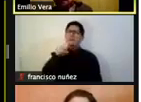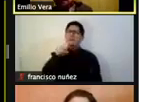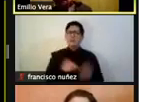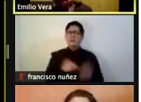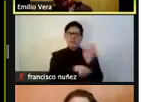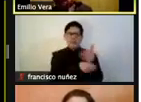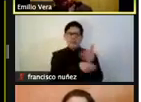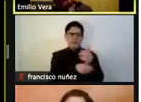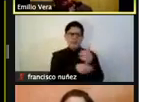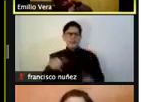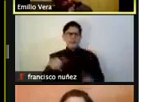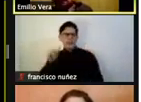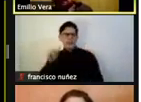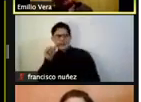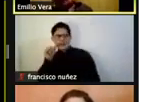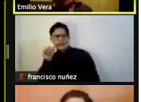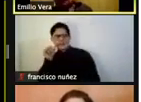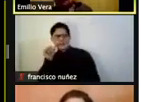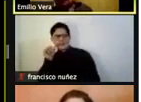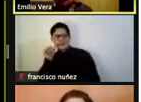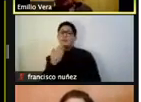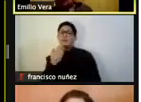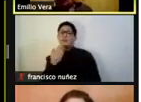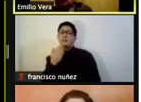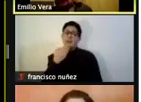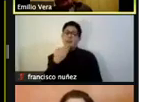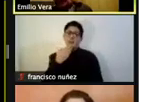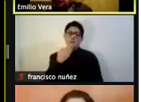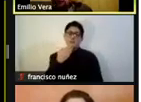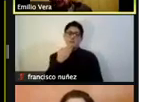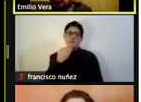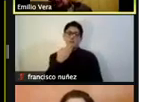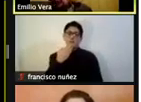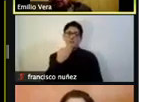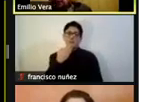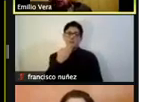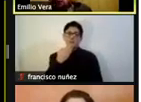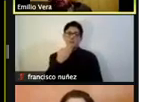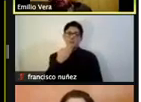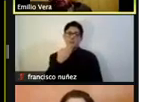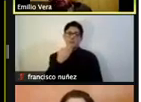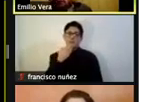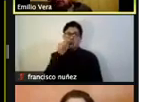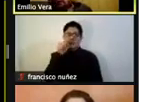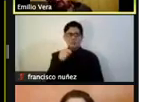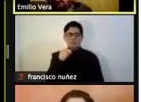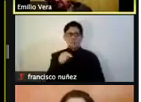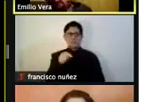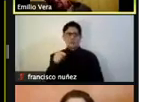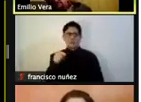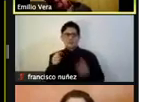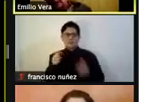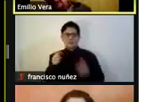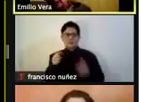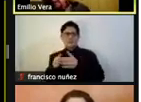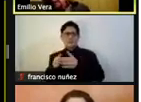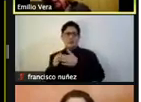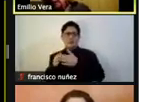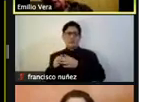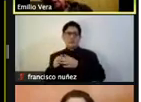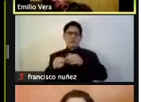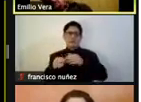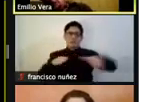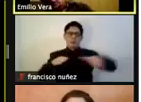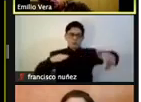es cierto?, tenemos, esto es hacia el océano y esto es hacia el continente, esto es lo que se llama el prisma de acreción, que sube hasta